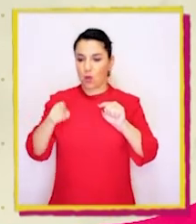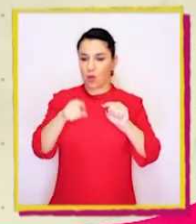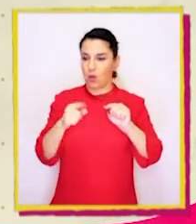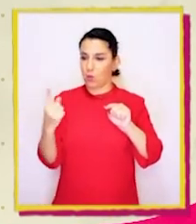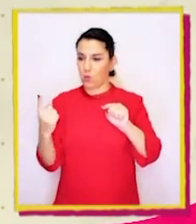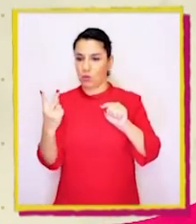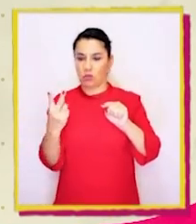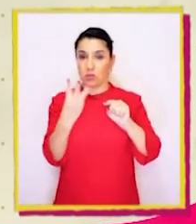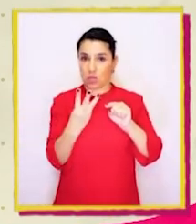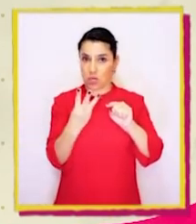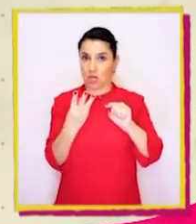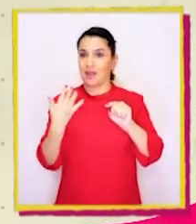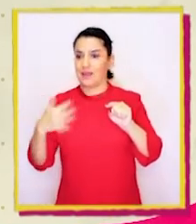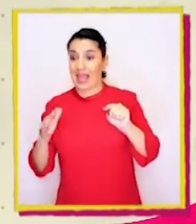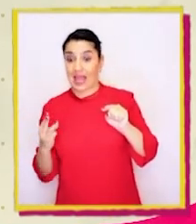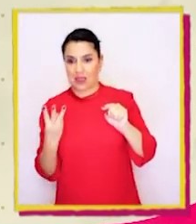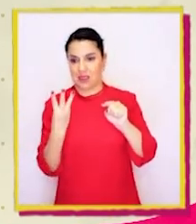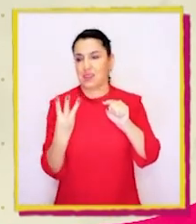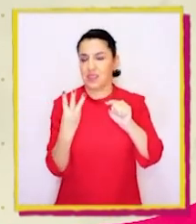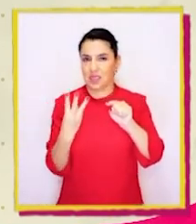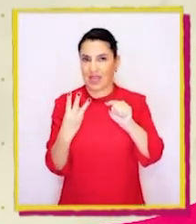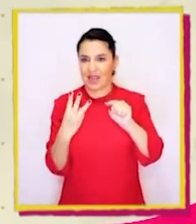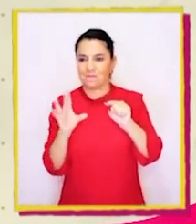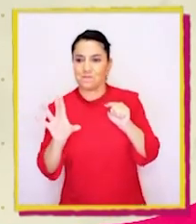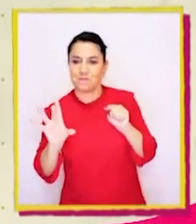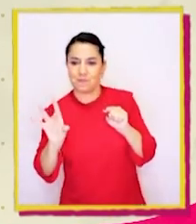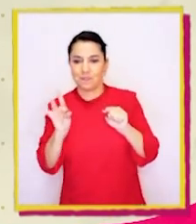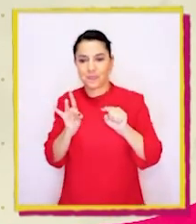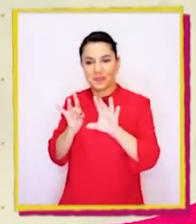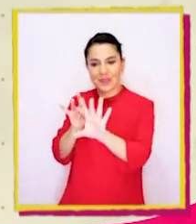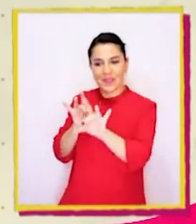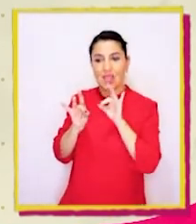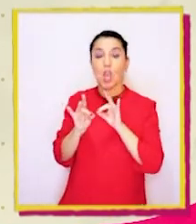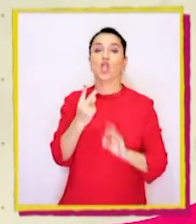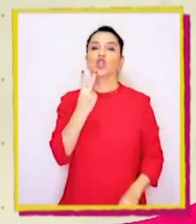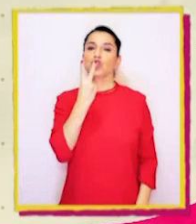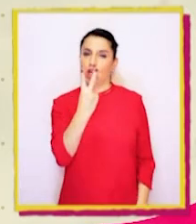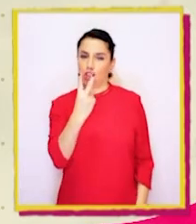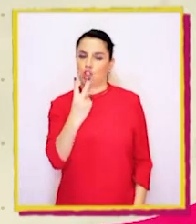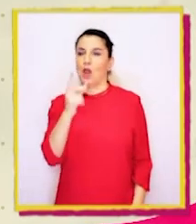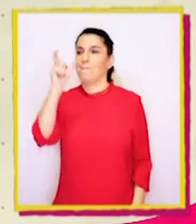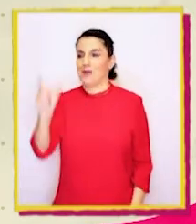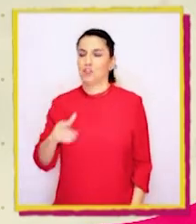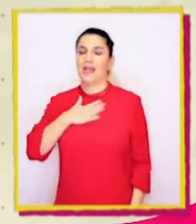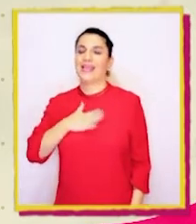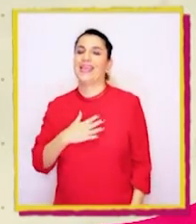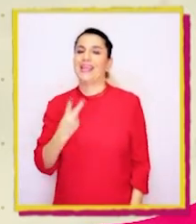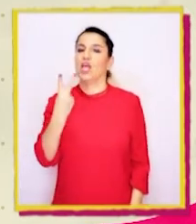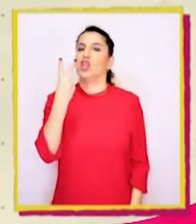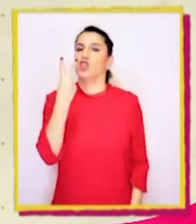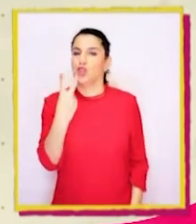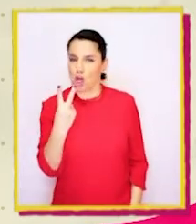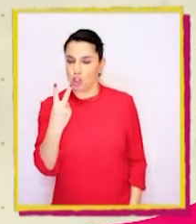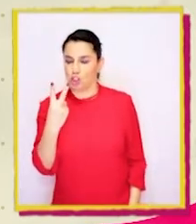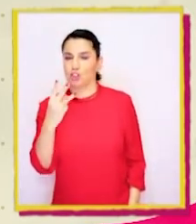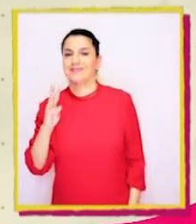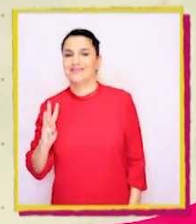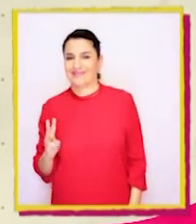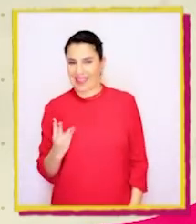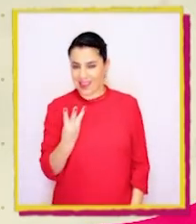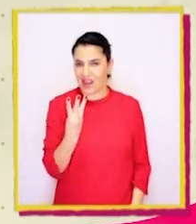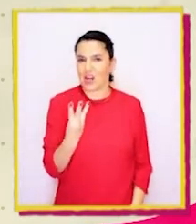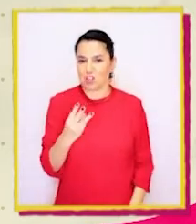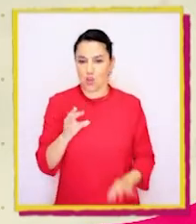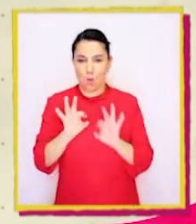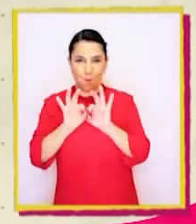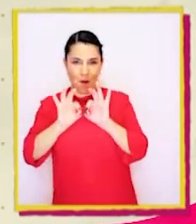manera. Y luego, de esas 3 partes, solo considero 2, porque las personas solo quieren 2/3 de palito de